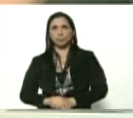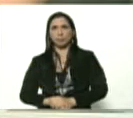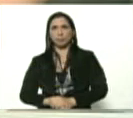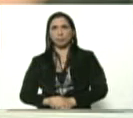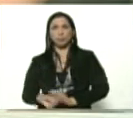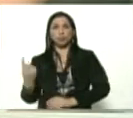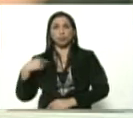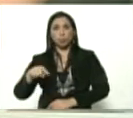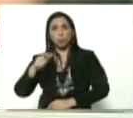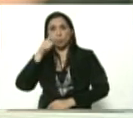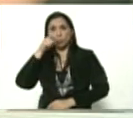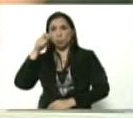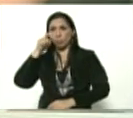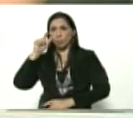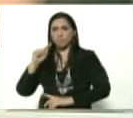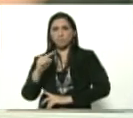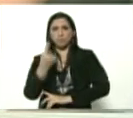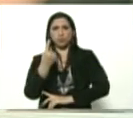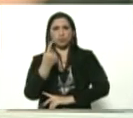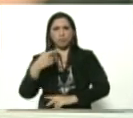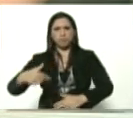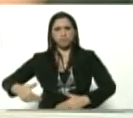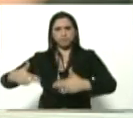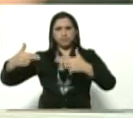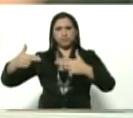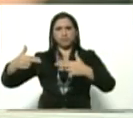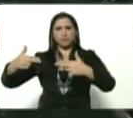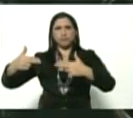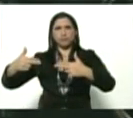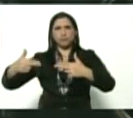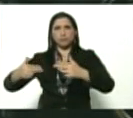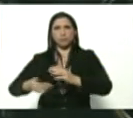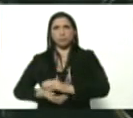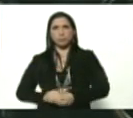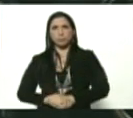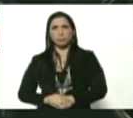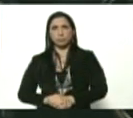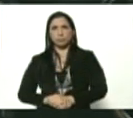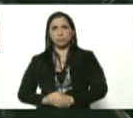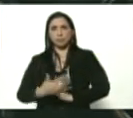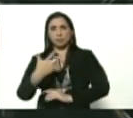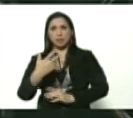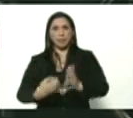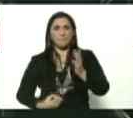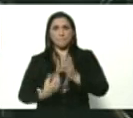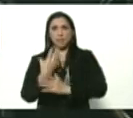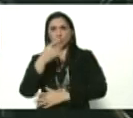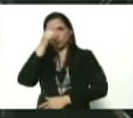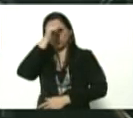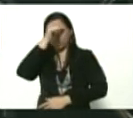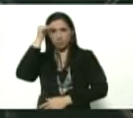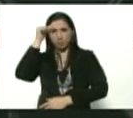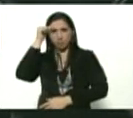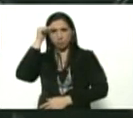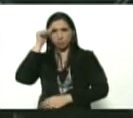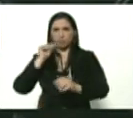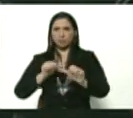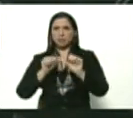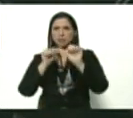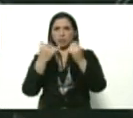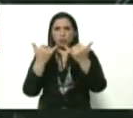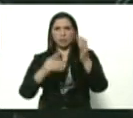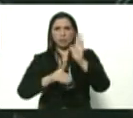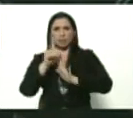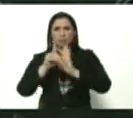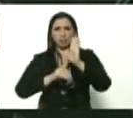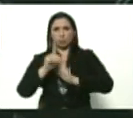tuvo la operación principal de confrontación armada el 3 de mayo, domingo, y sigue en pleno desarrollo.